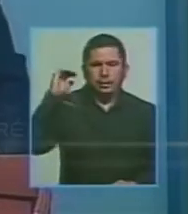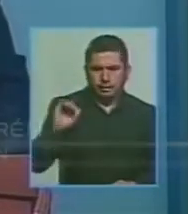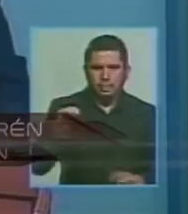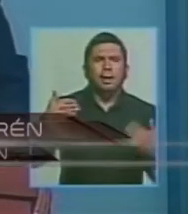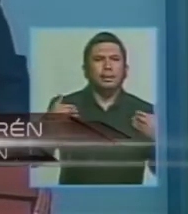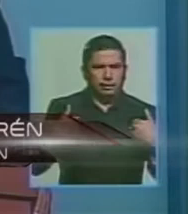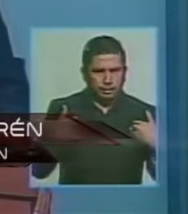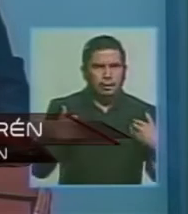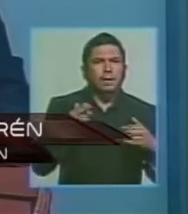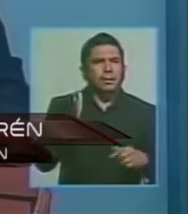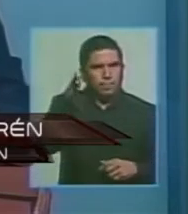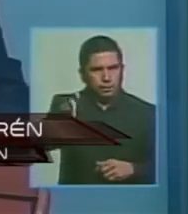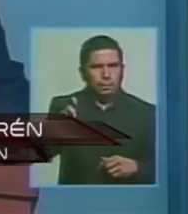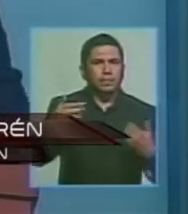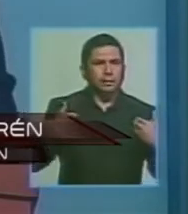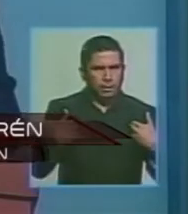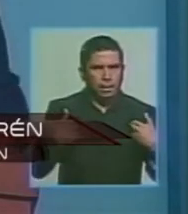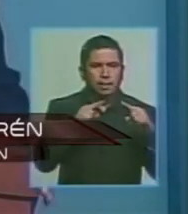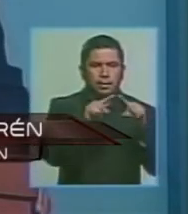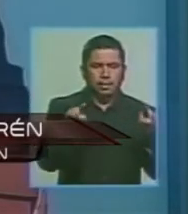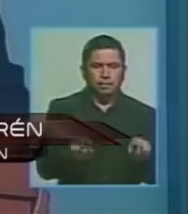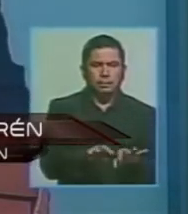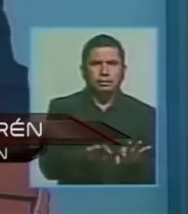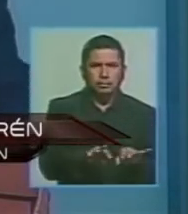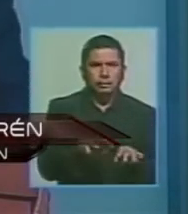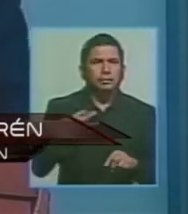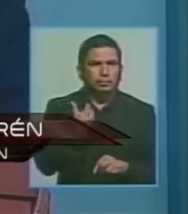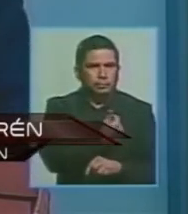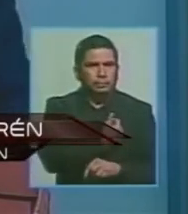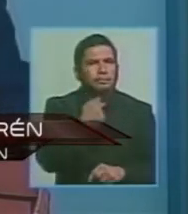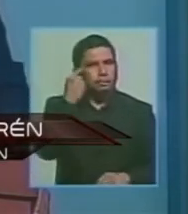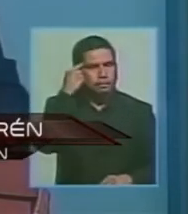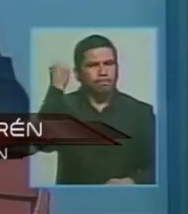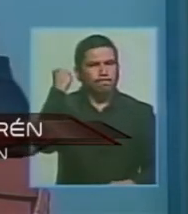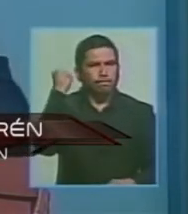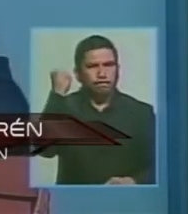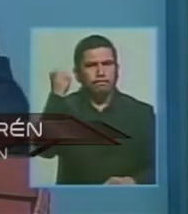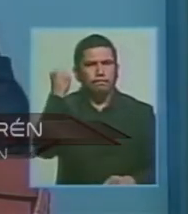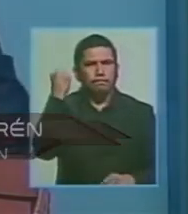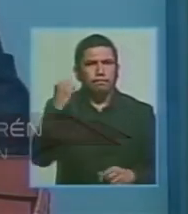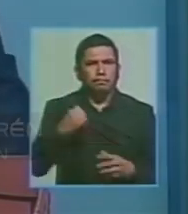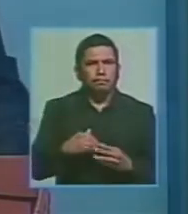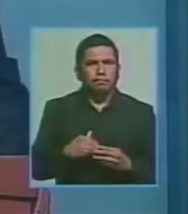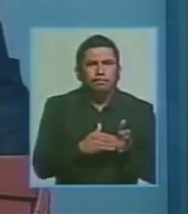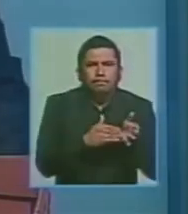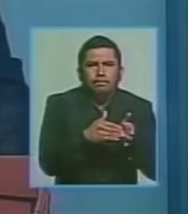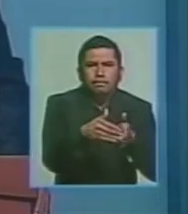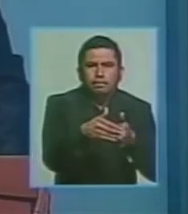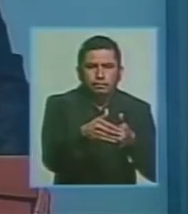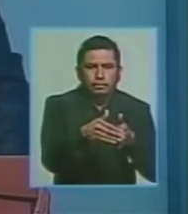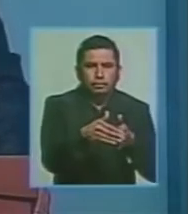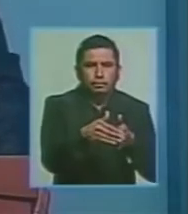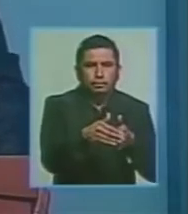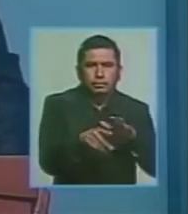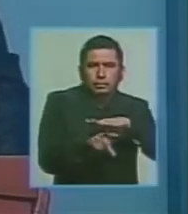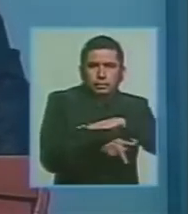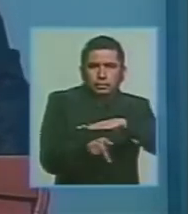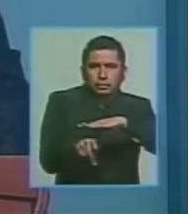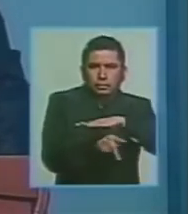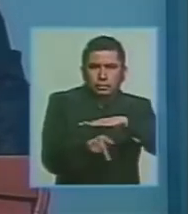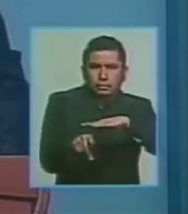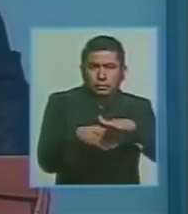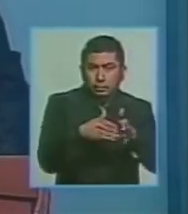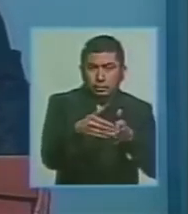una computadora. Para nosotros también es importante iniciar desde la parvularia